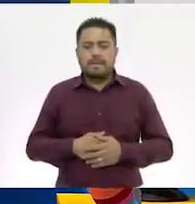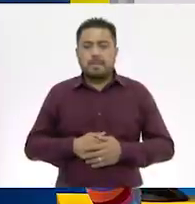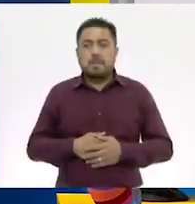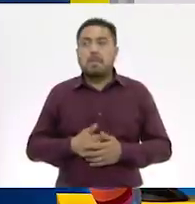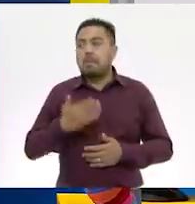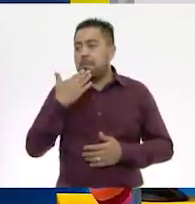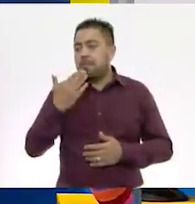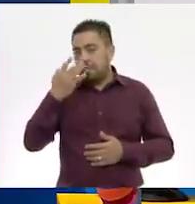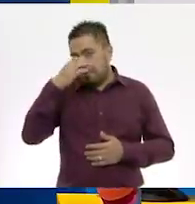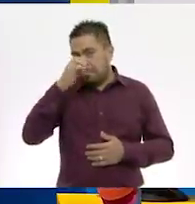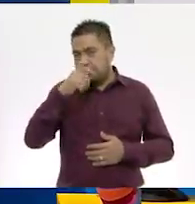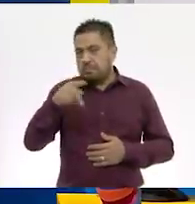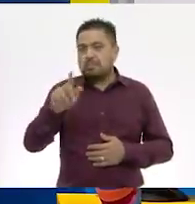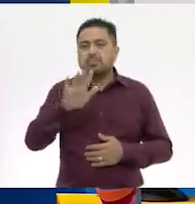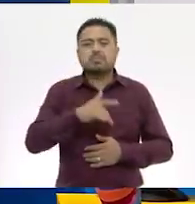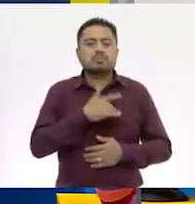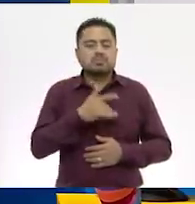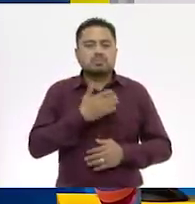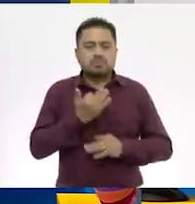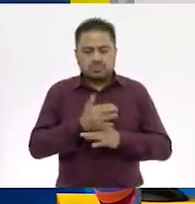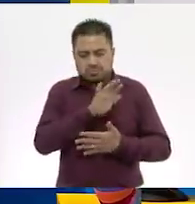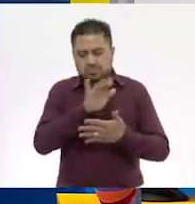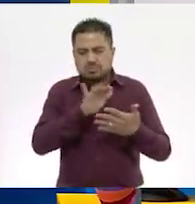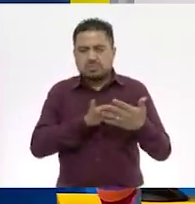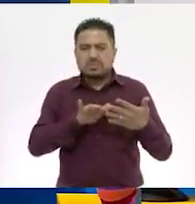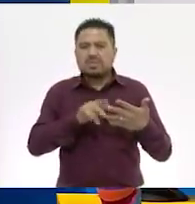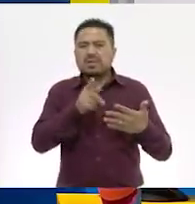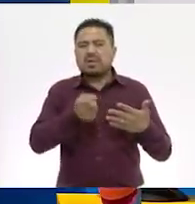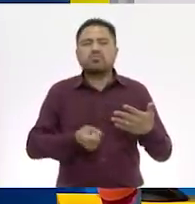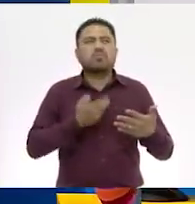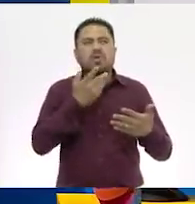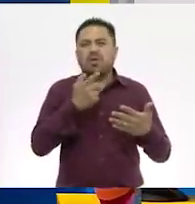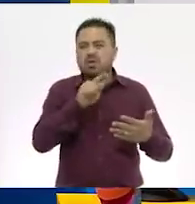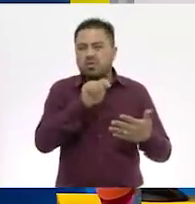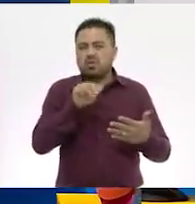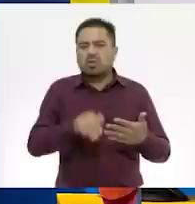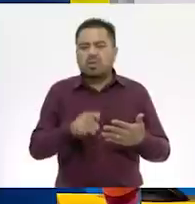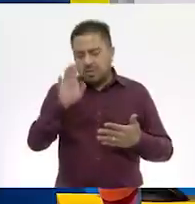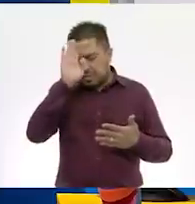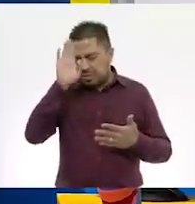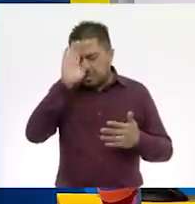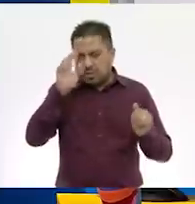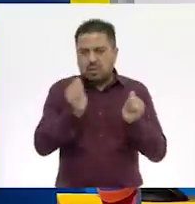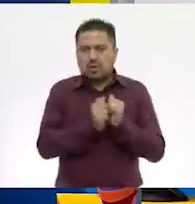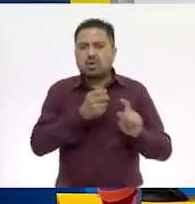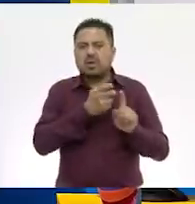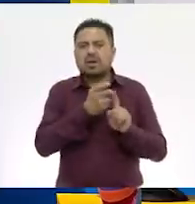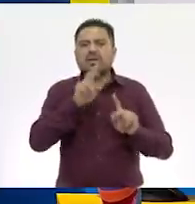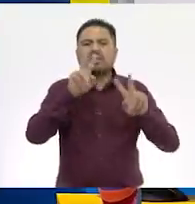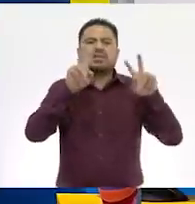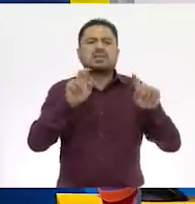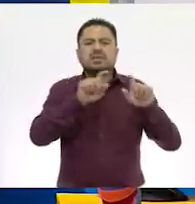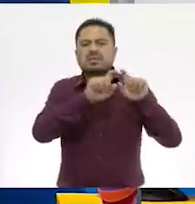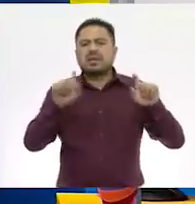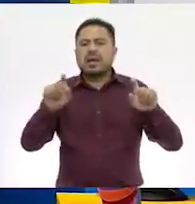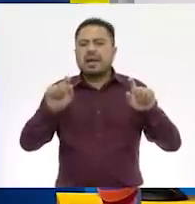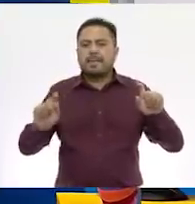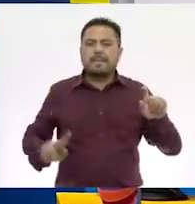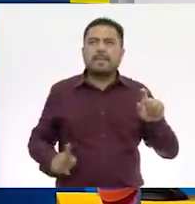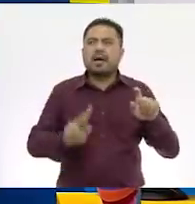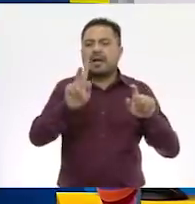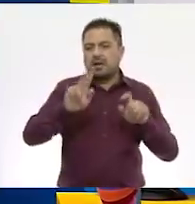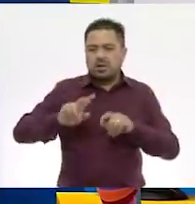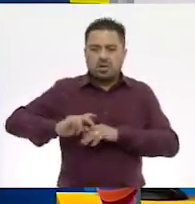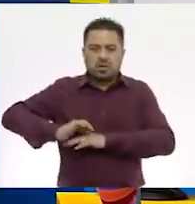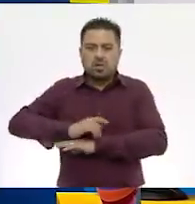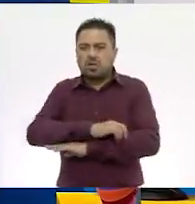gran experiencia! ¿Qué les parece si leemos esa fábula que llevó a Ton a reflexionar al respecto? Se titula La paloma y la